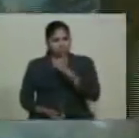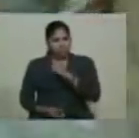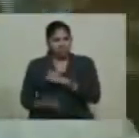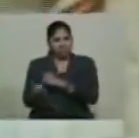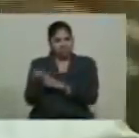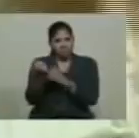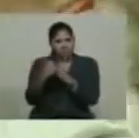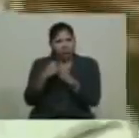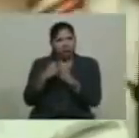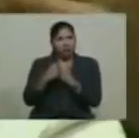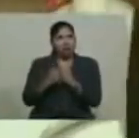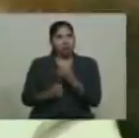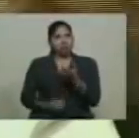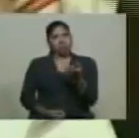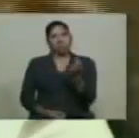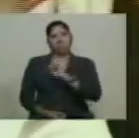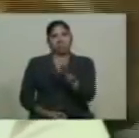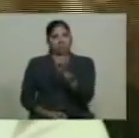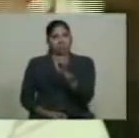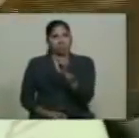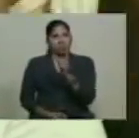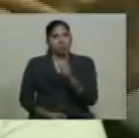Y yo lo he venido diciendo.